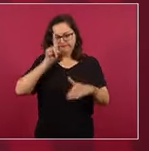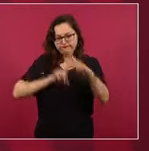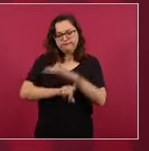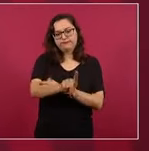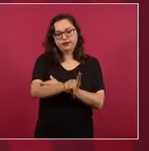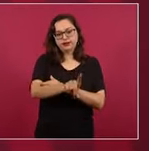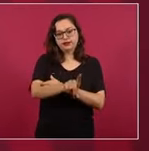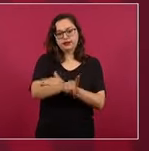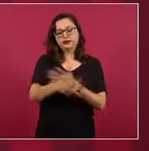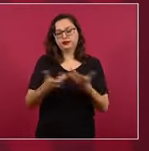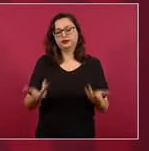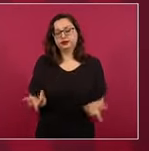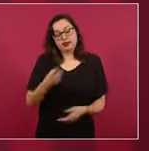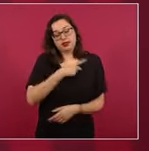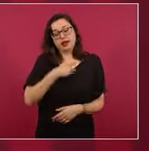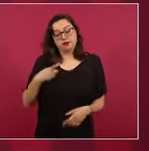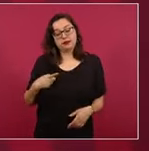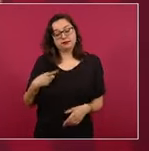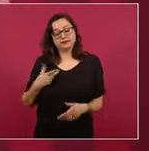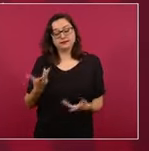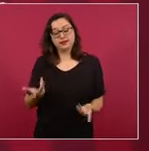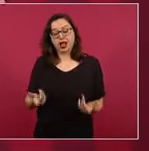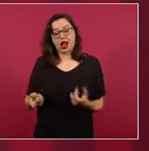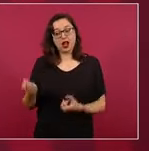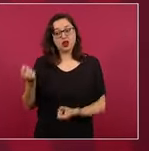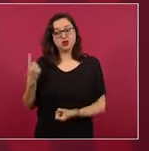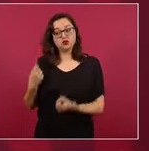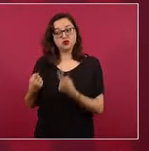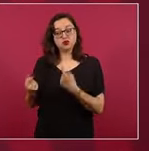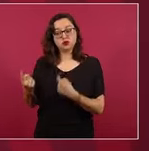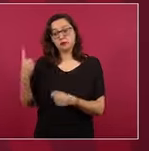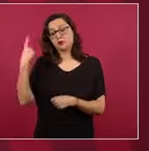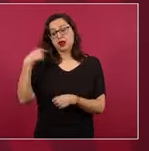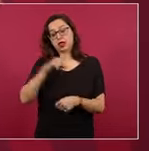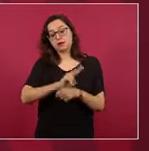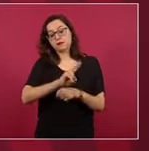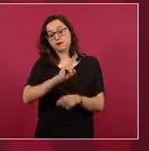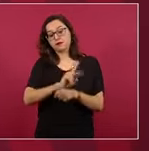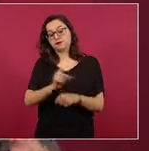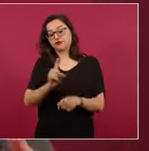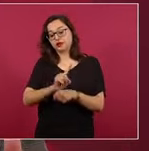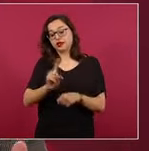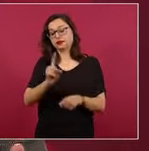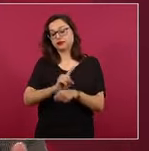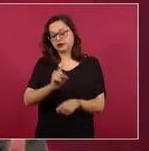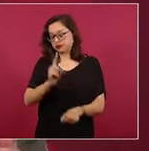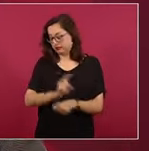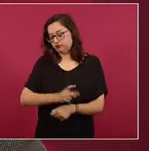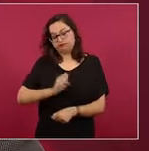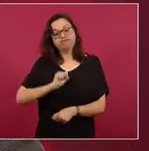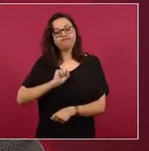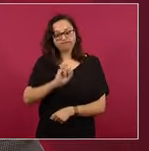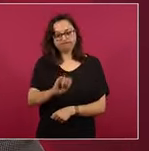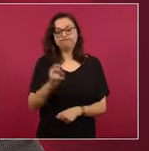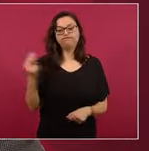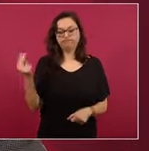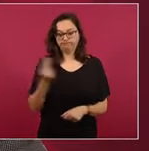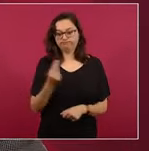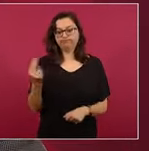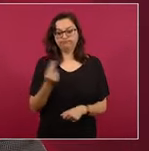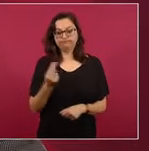se tiene que dar un seguimiento diario y desde luego inclusive en algunos momentos de